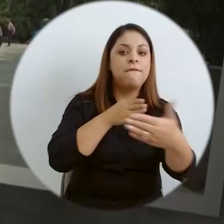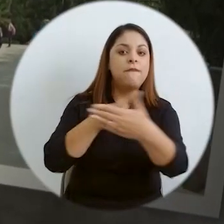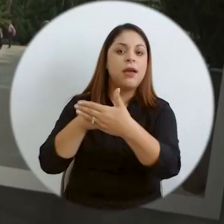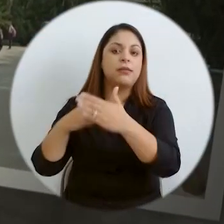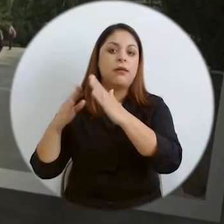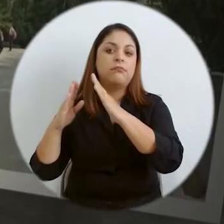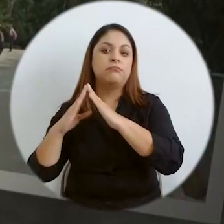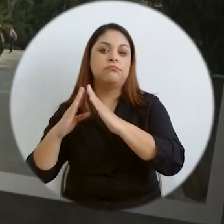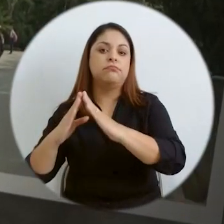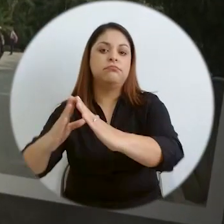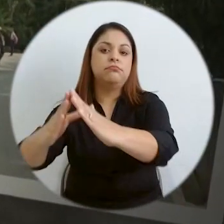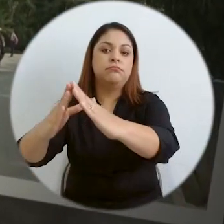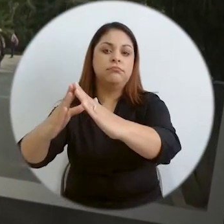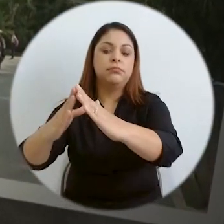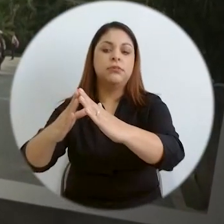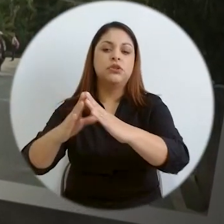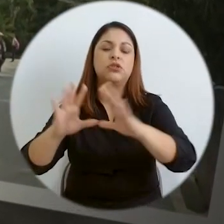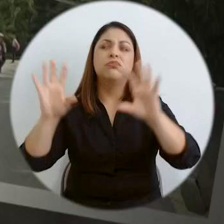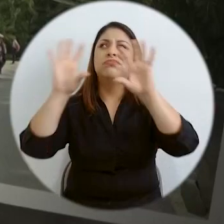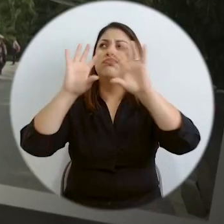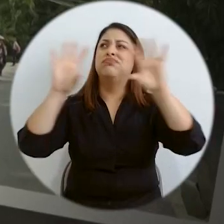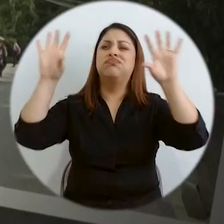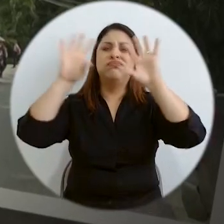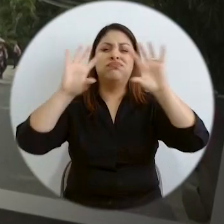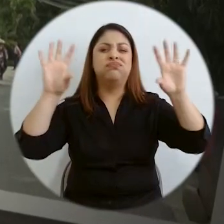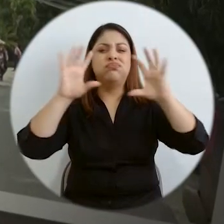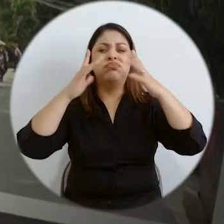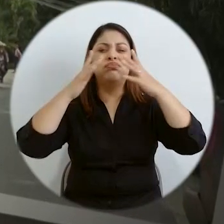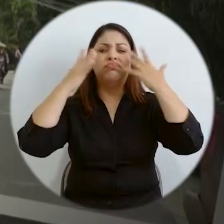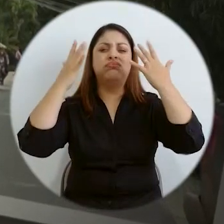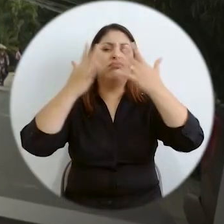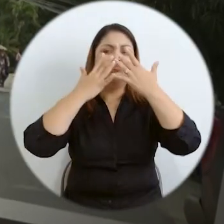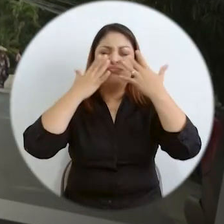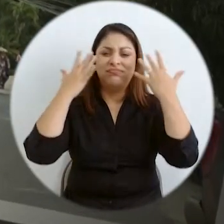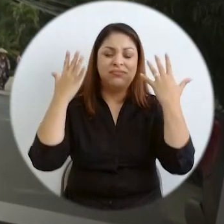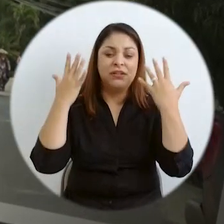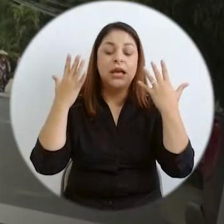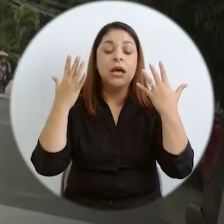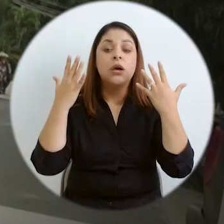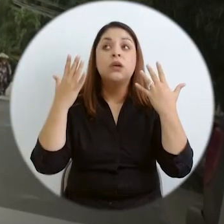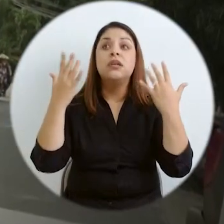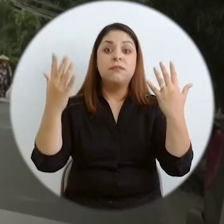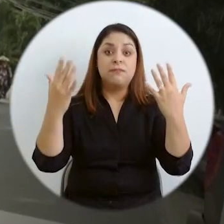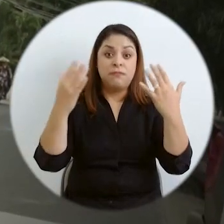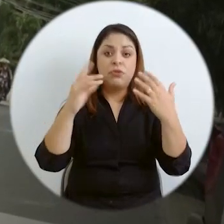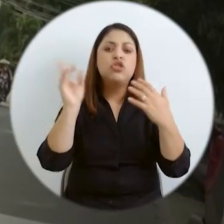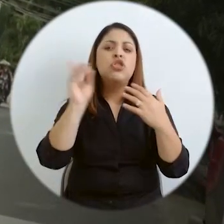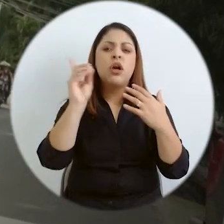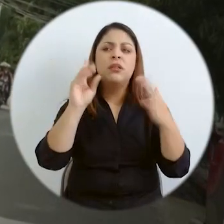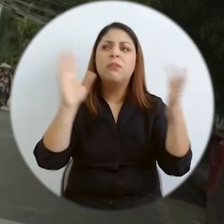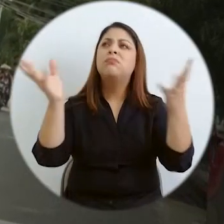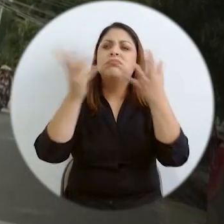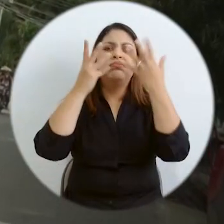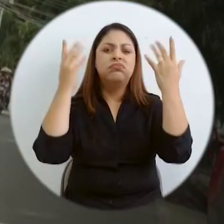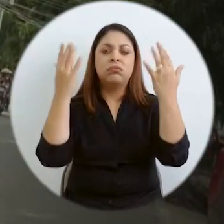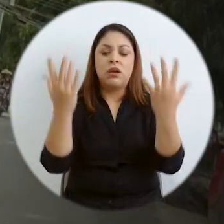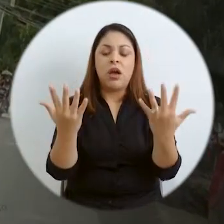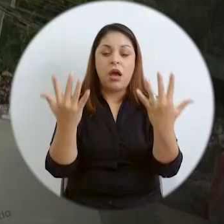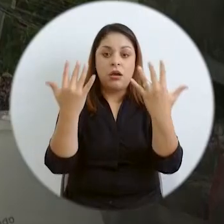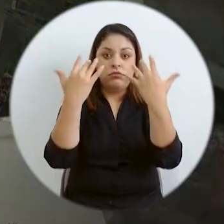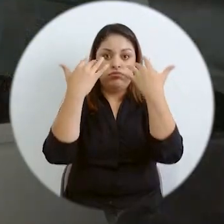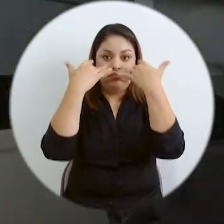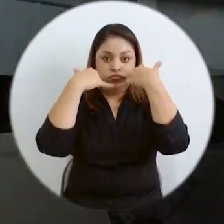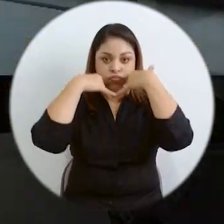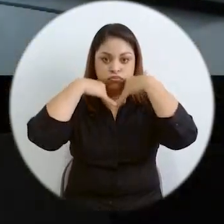general, genera entonces estas nubes de polvo. El polvo lo que hace es entrar en los